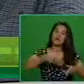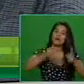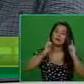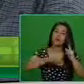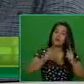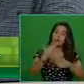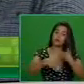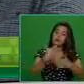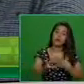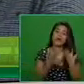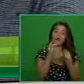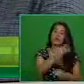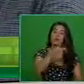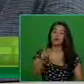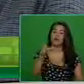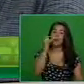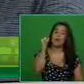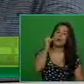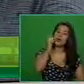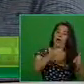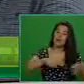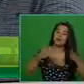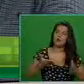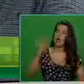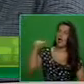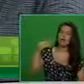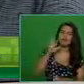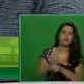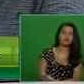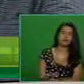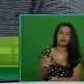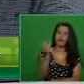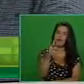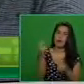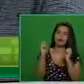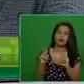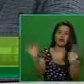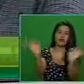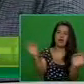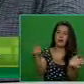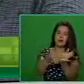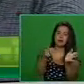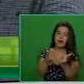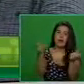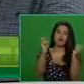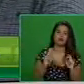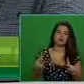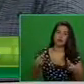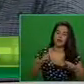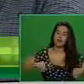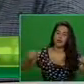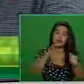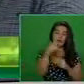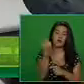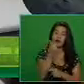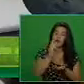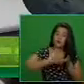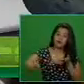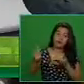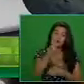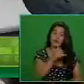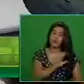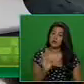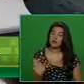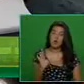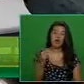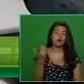de centenares de miles de campesinos que antes estaban invisibilizados, que antes no tenían acceso a la tierra, que no tenían acceso al financiamiento, que no tenían acceso